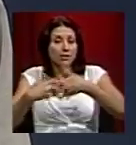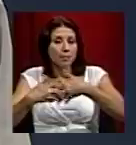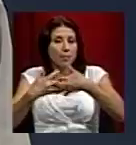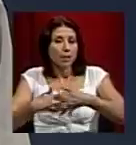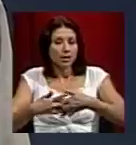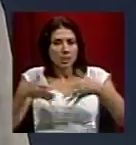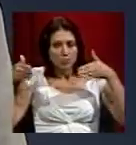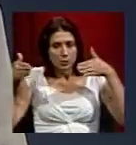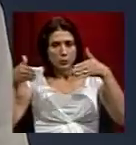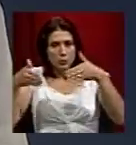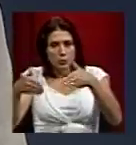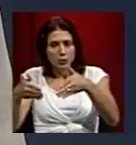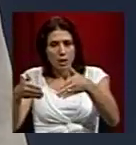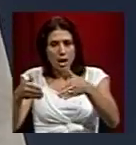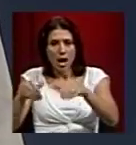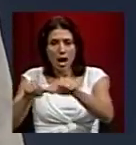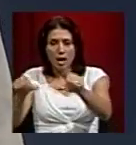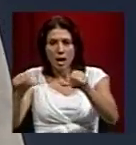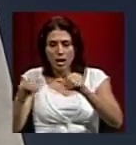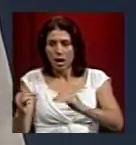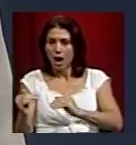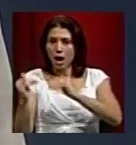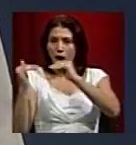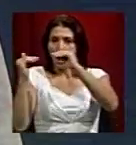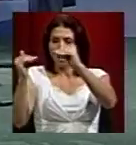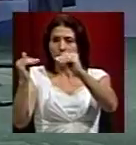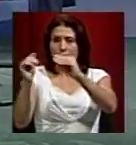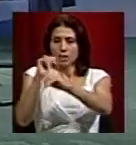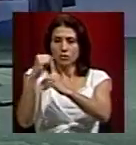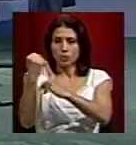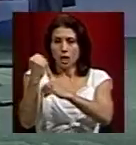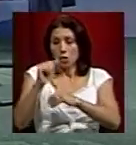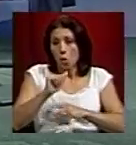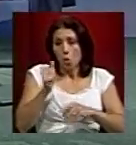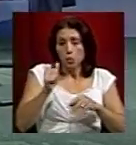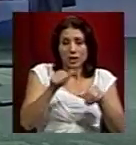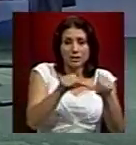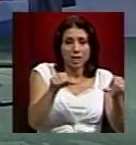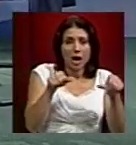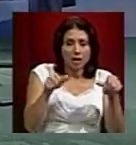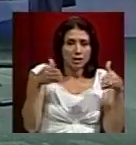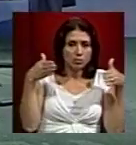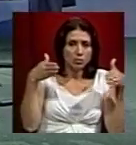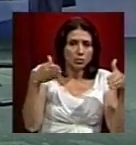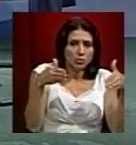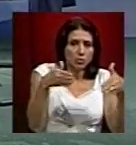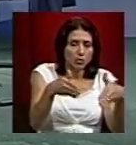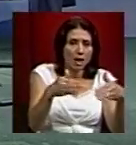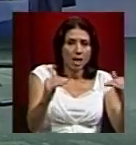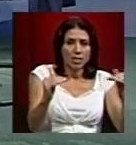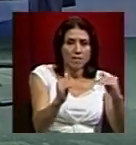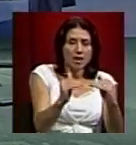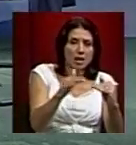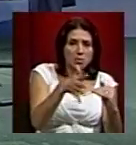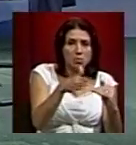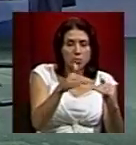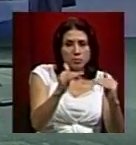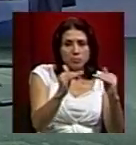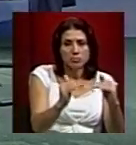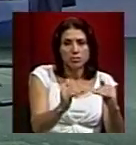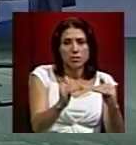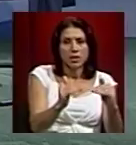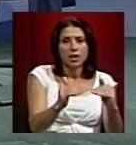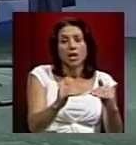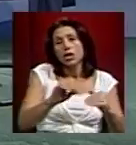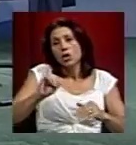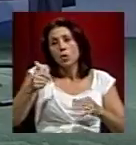de la sociedad, otros segmentos se dedican al segmento medio de la sociedad, hablando del punto de vista económico, socioeconómico de la población,